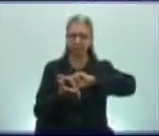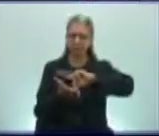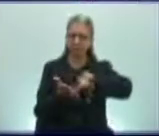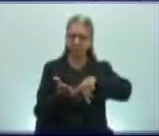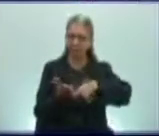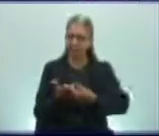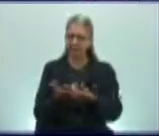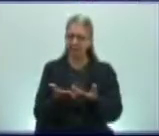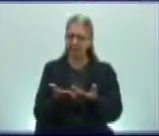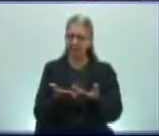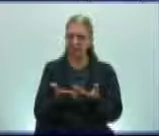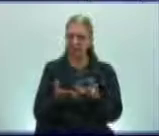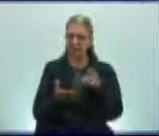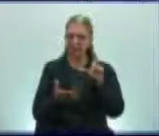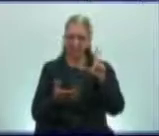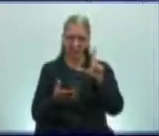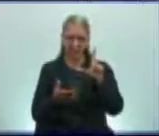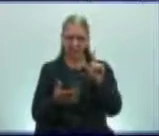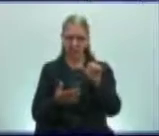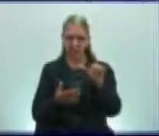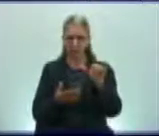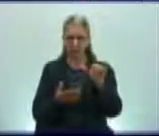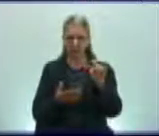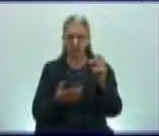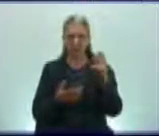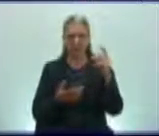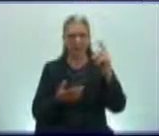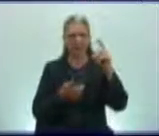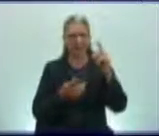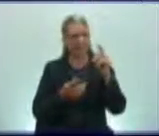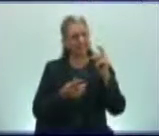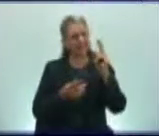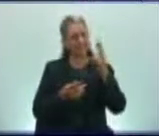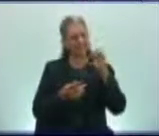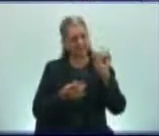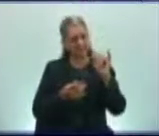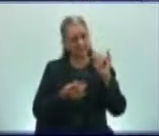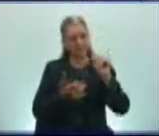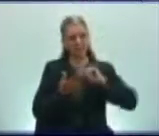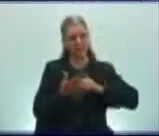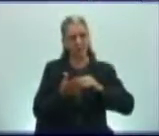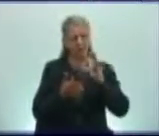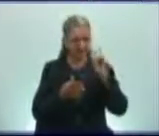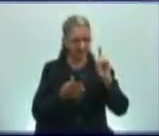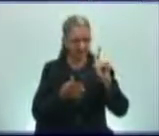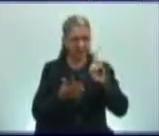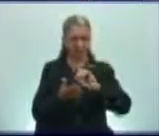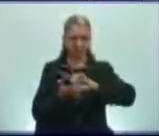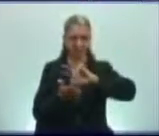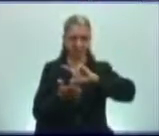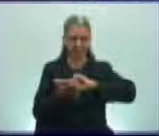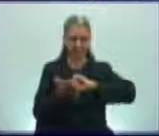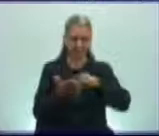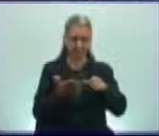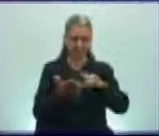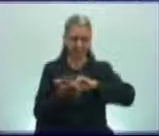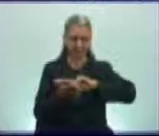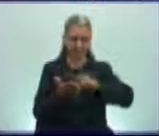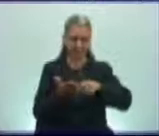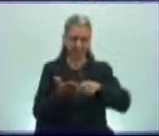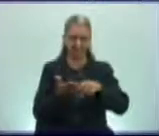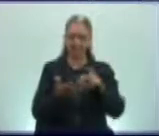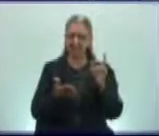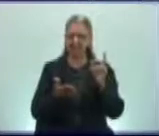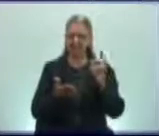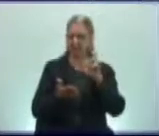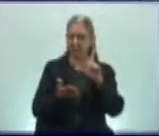circunferencia. L es igual a pi por diámetro. Y si lo hacemos en función del radio, entonces sería 2pi